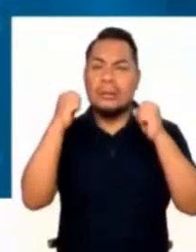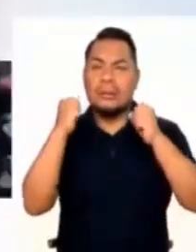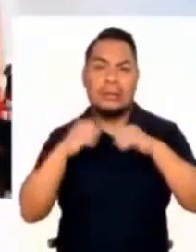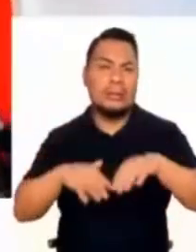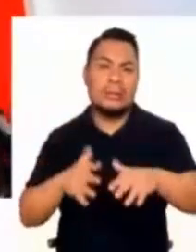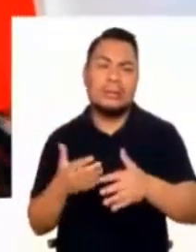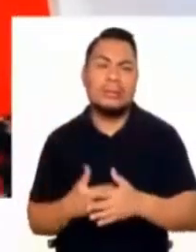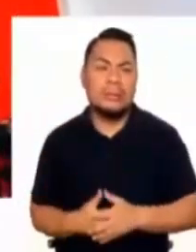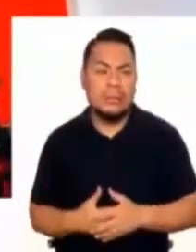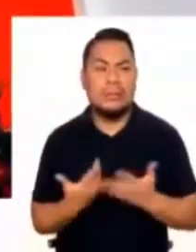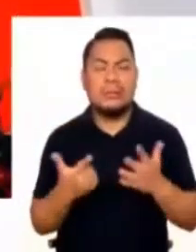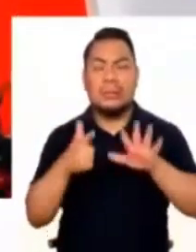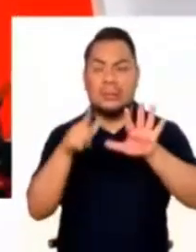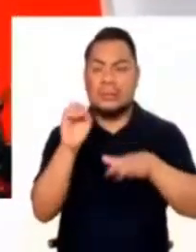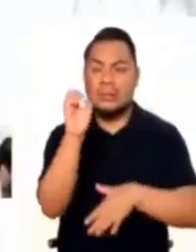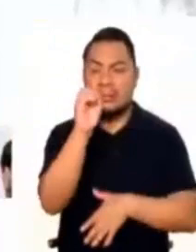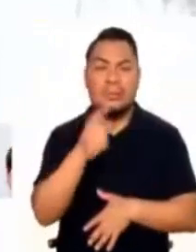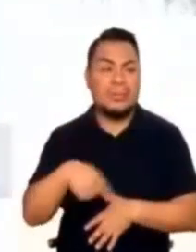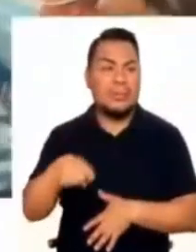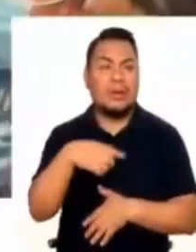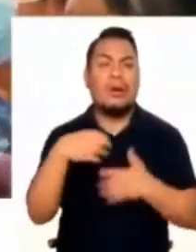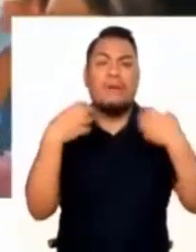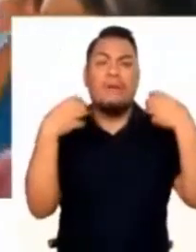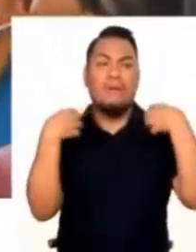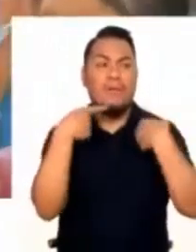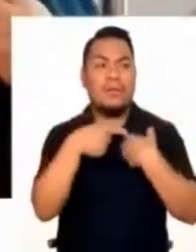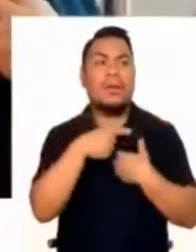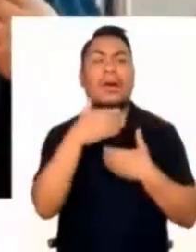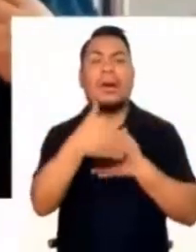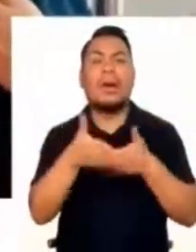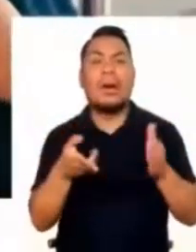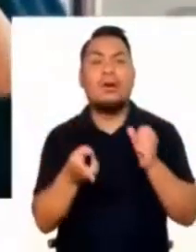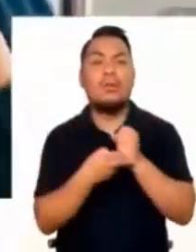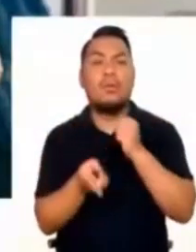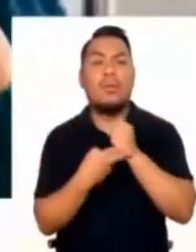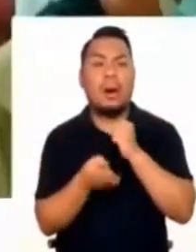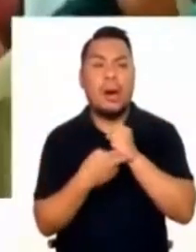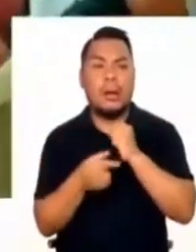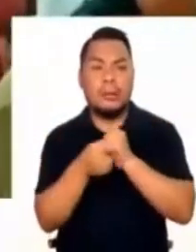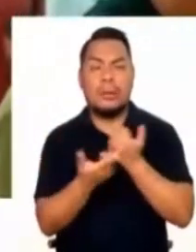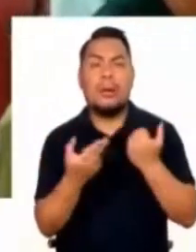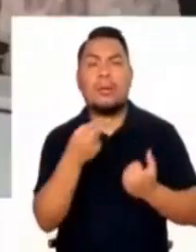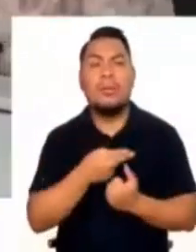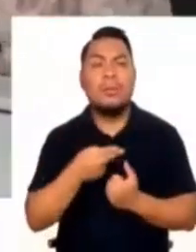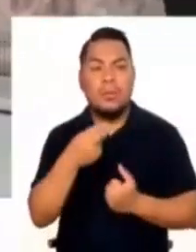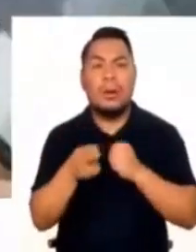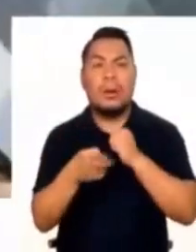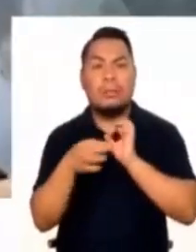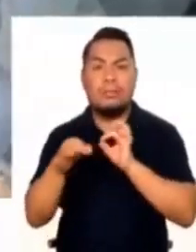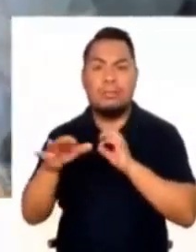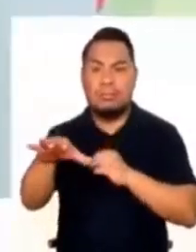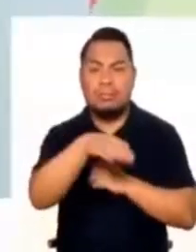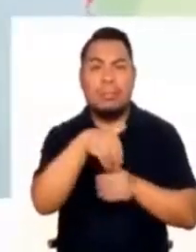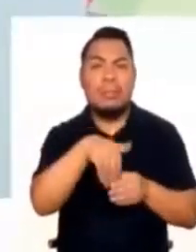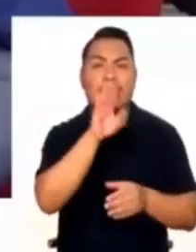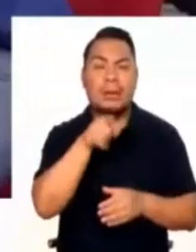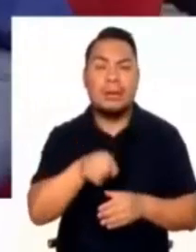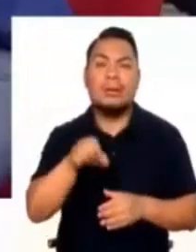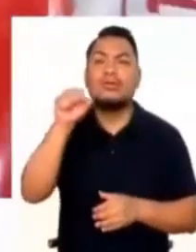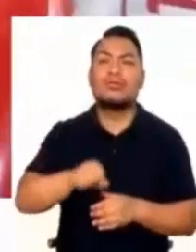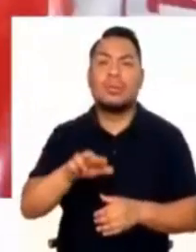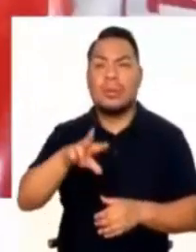protestas. El 70% de las oficinas de las Cajas Municipales de Ahorro y Crédito en regiones se ubican en el sur del